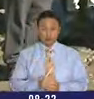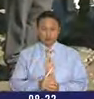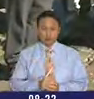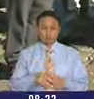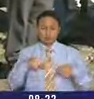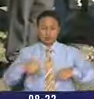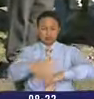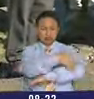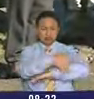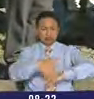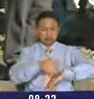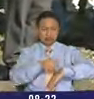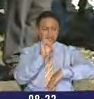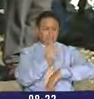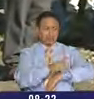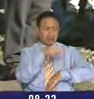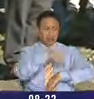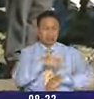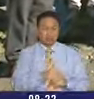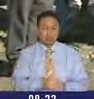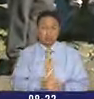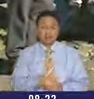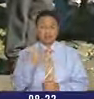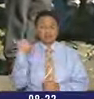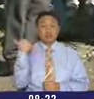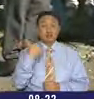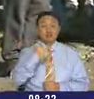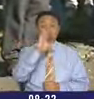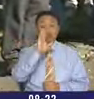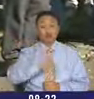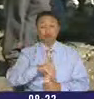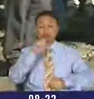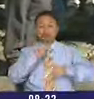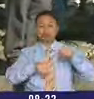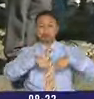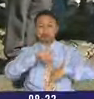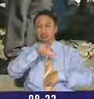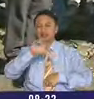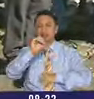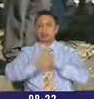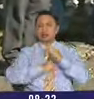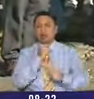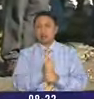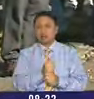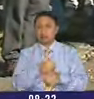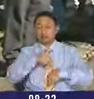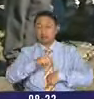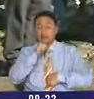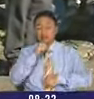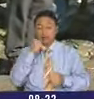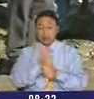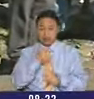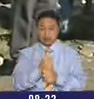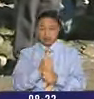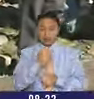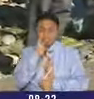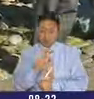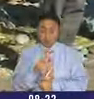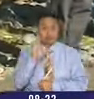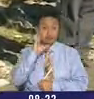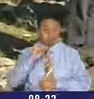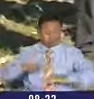vías olvidadas, vías que han permanecido en malas condiciones desde hace más de 30 años y también trabajos inconclusos. Miren ustedes, el asfalto llegó hasta